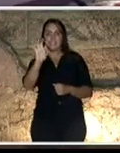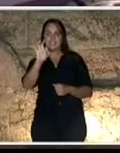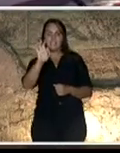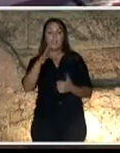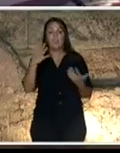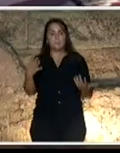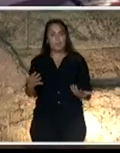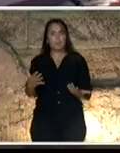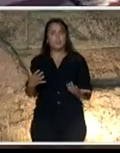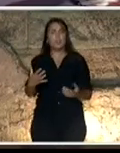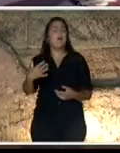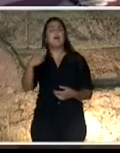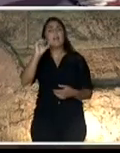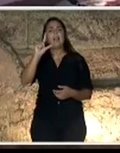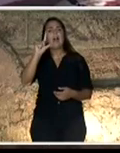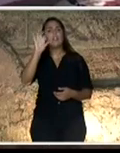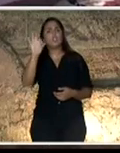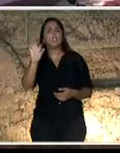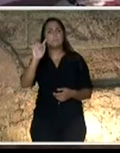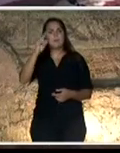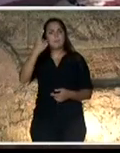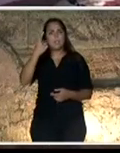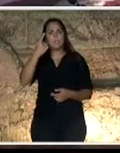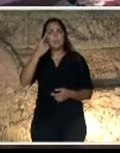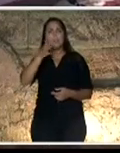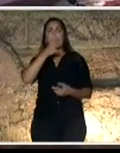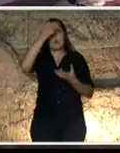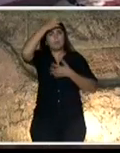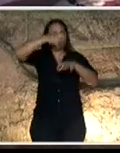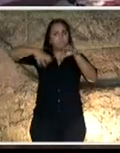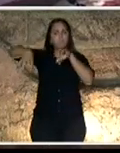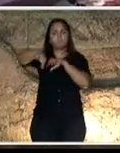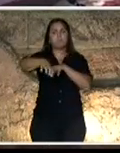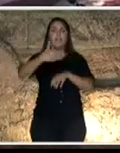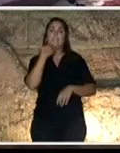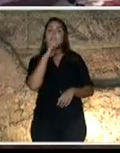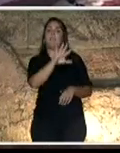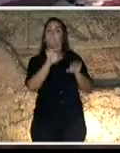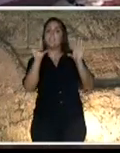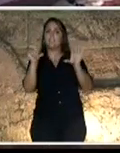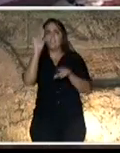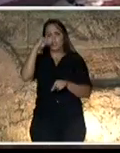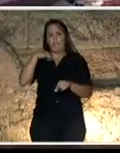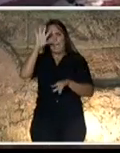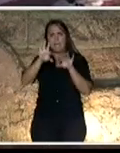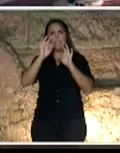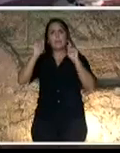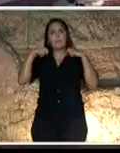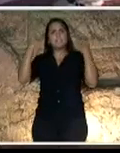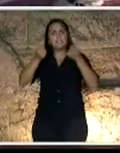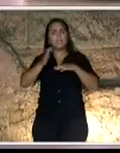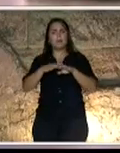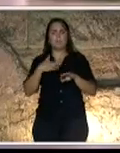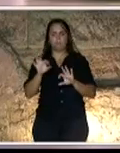eligió Carlos I, tras su abdicación a los 56 años, el monasterio de Yuste para preparar